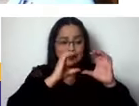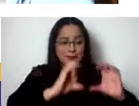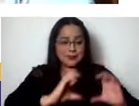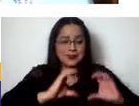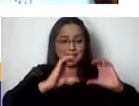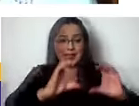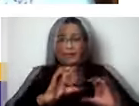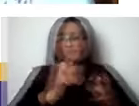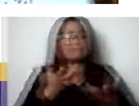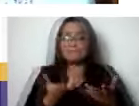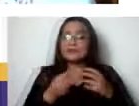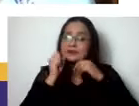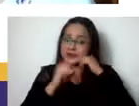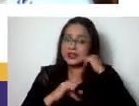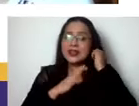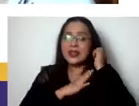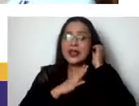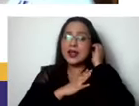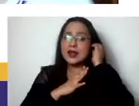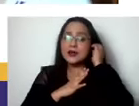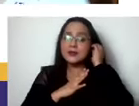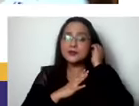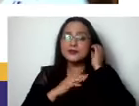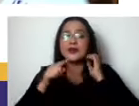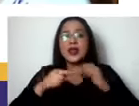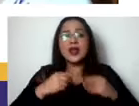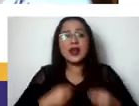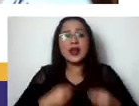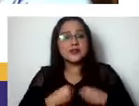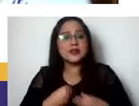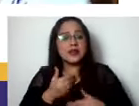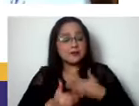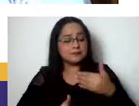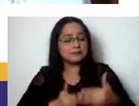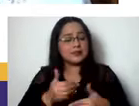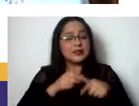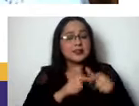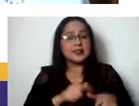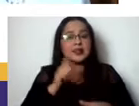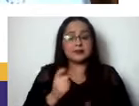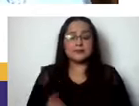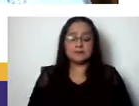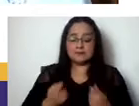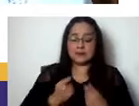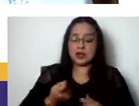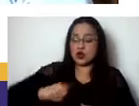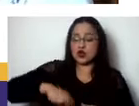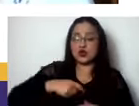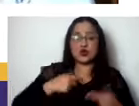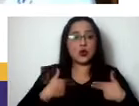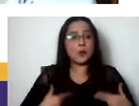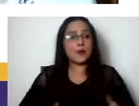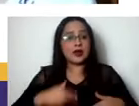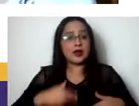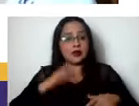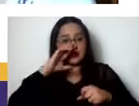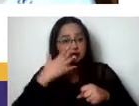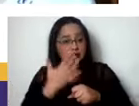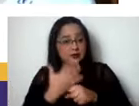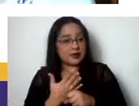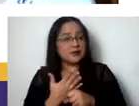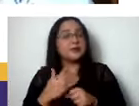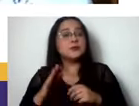Porque sostener la vida es algo que nos corresponde como humanidad, digamos, y creo